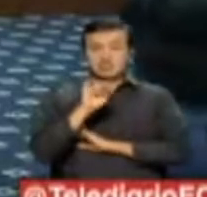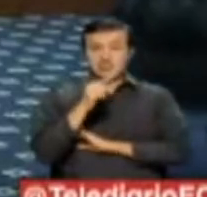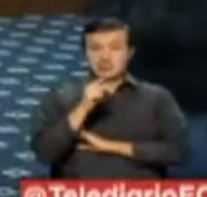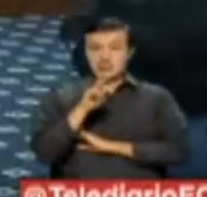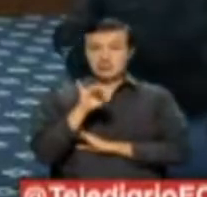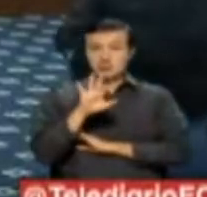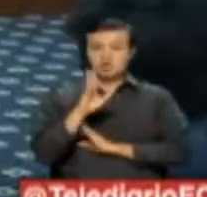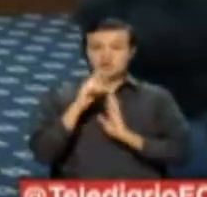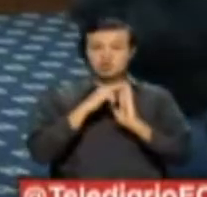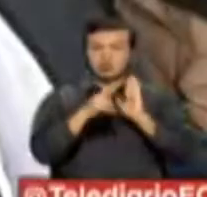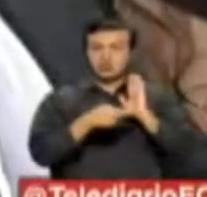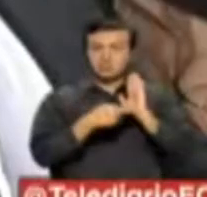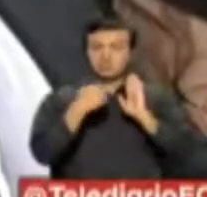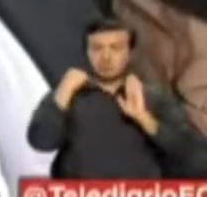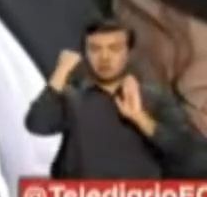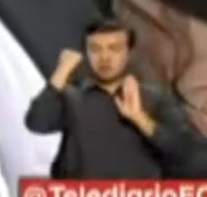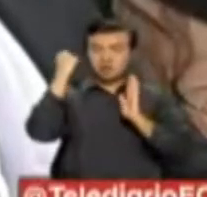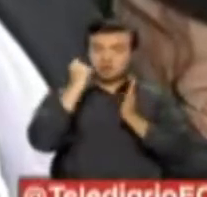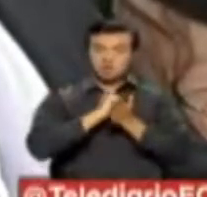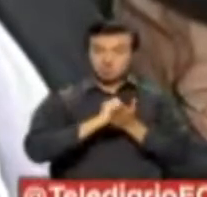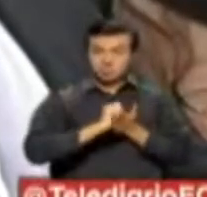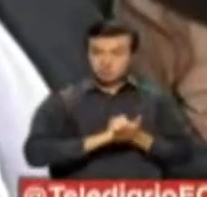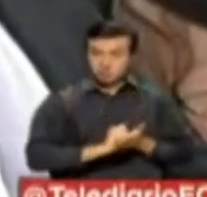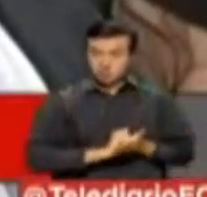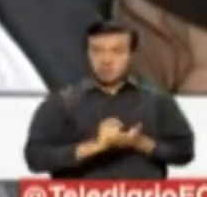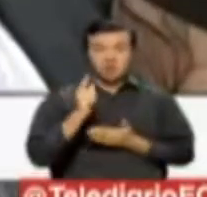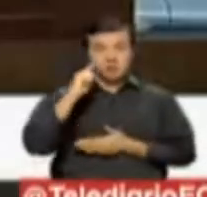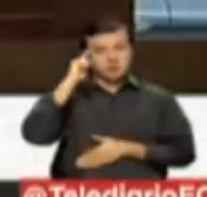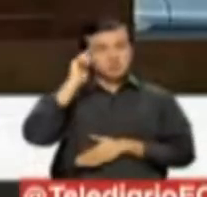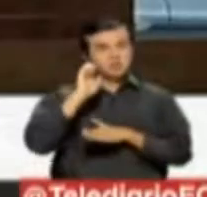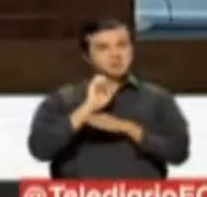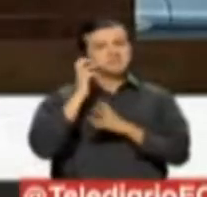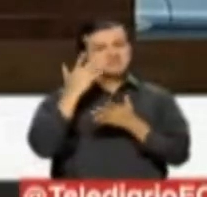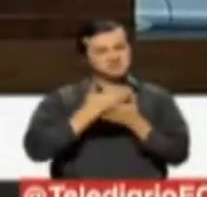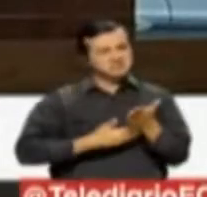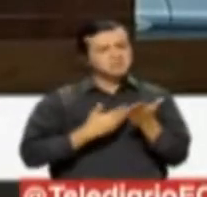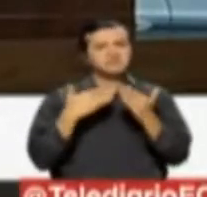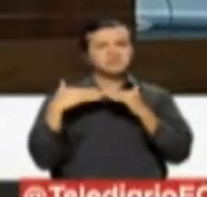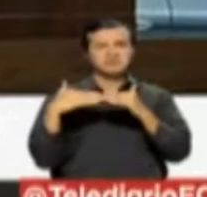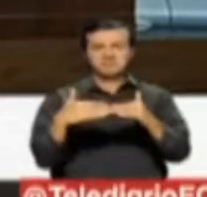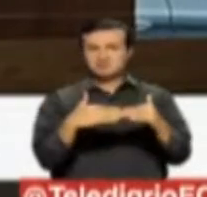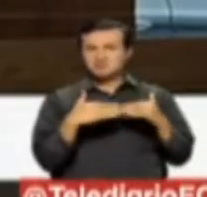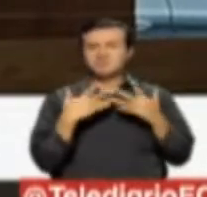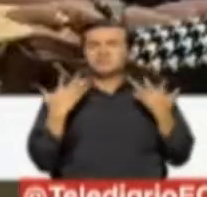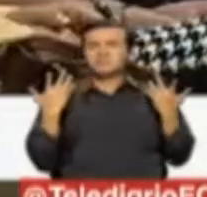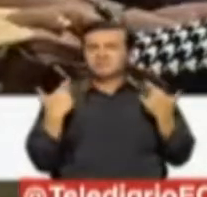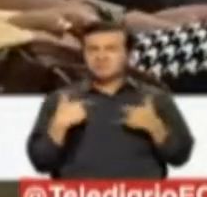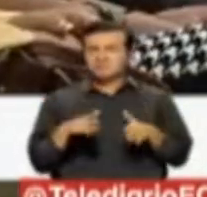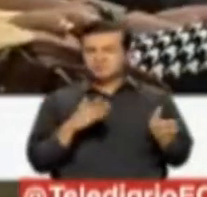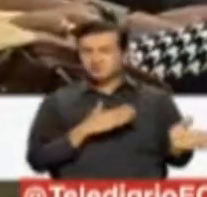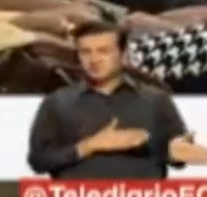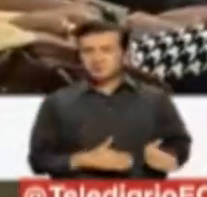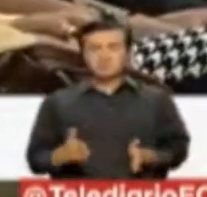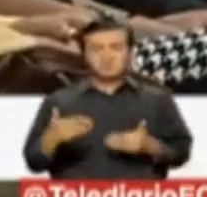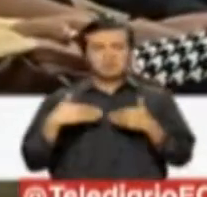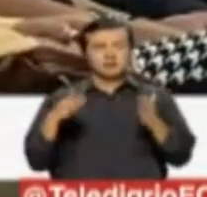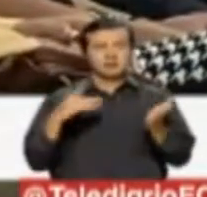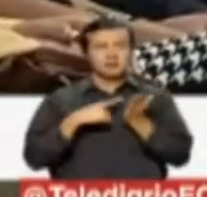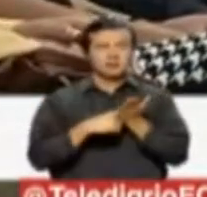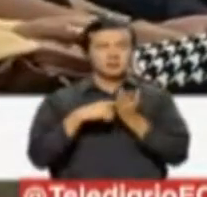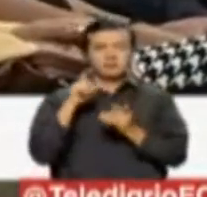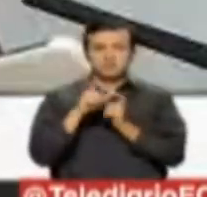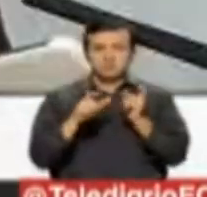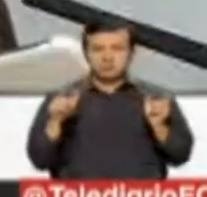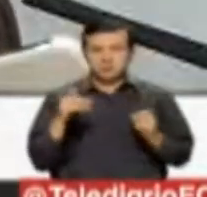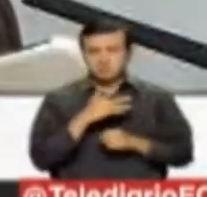elaboración de un reglamento en derechos intelectuales sin embargo el gobierno nacional que era un instrumento democrático para lo cual abrió el debate con la ciudadanía